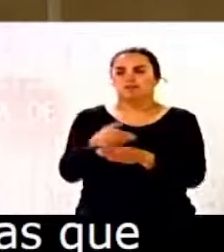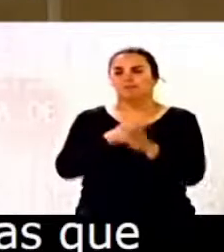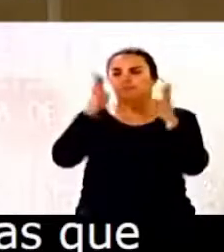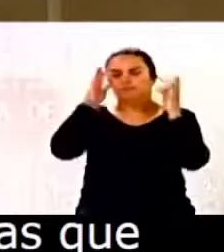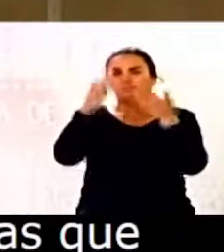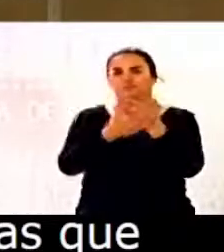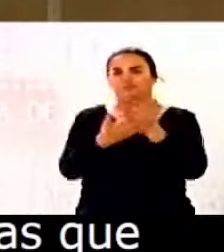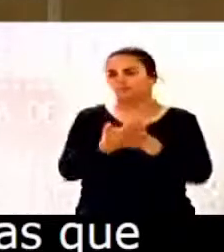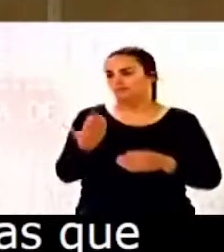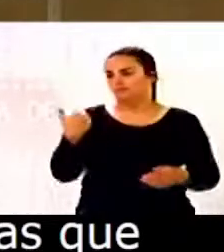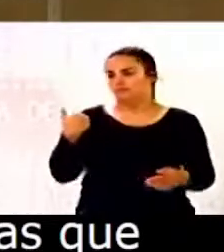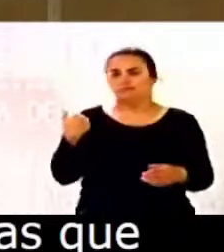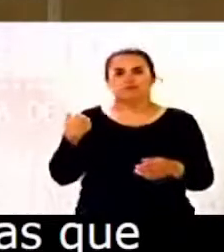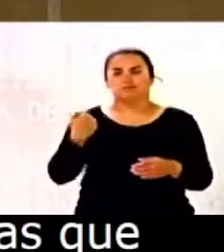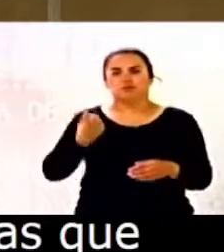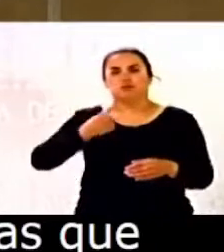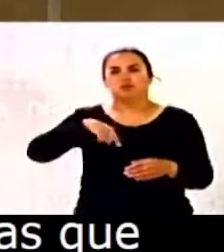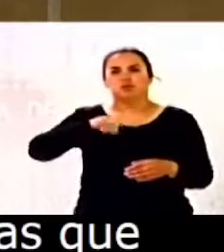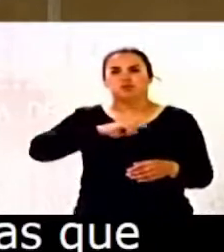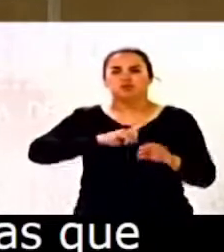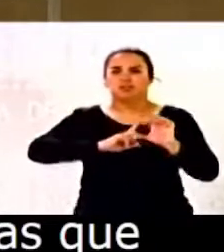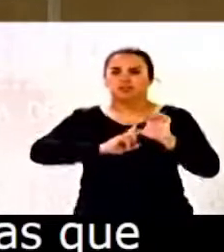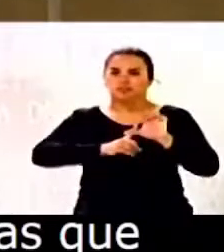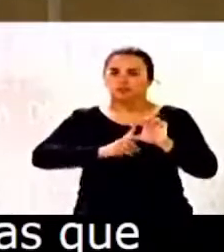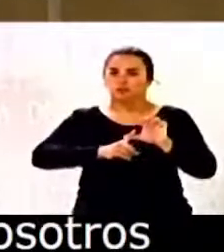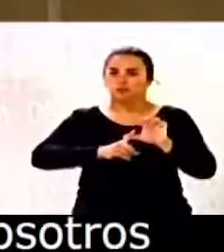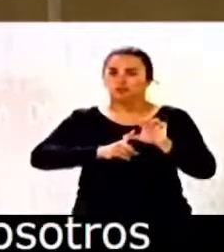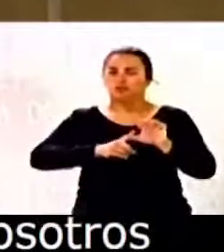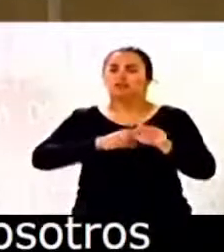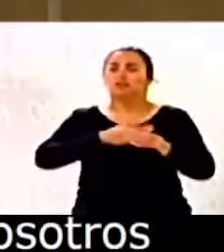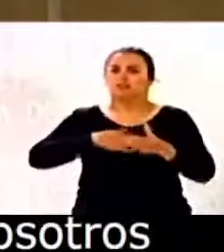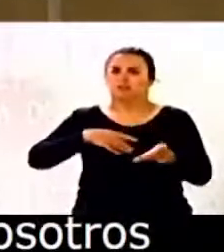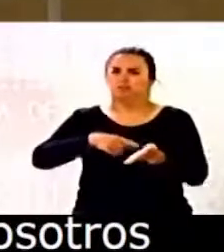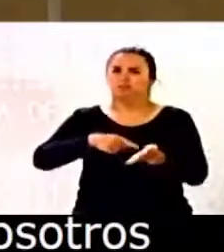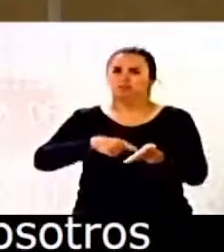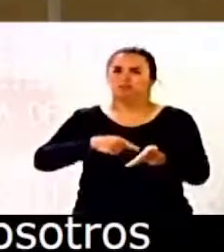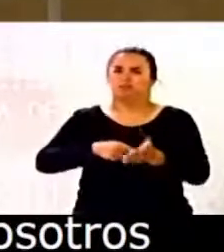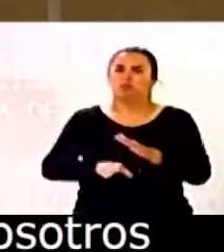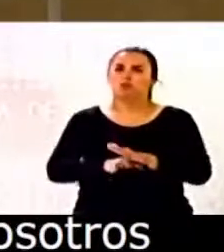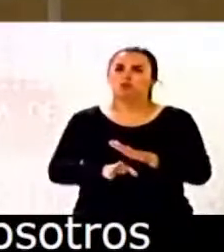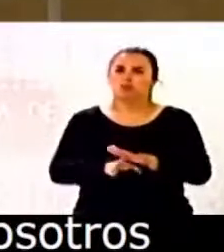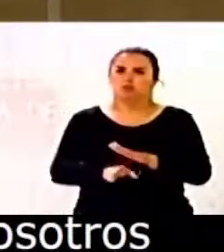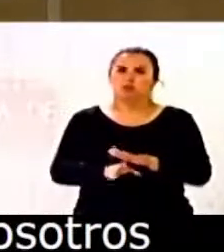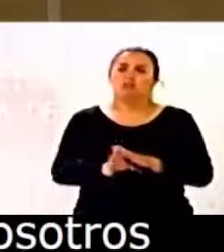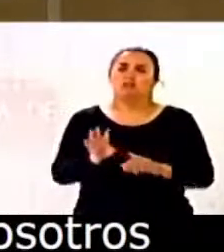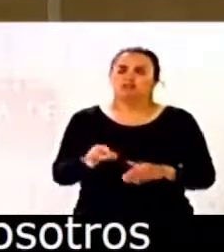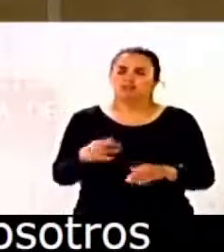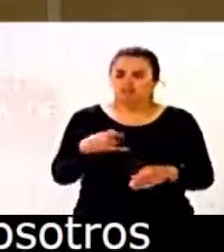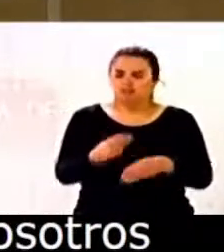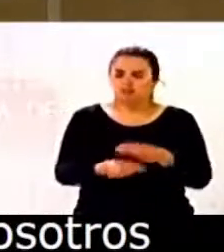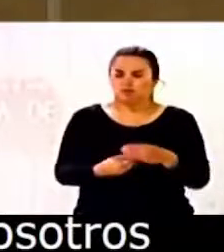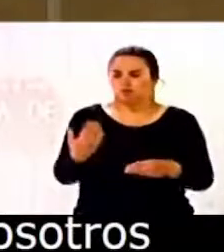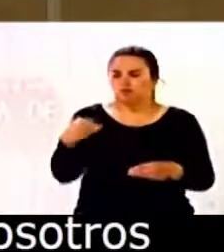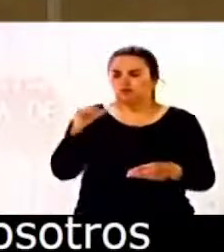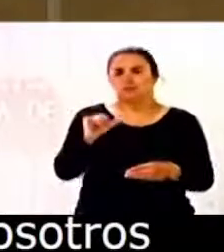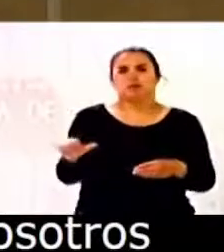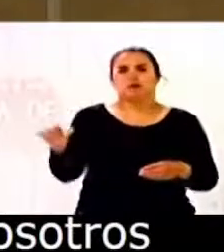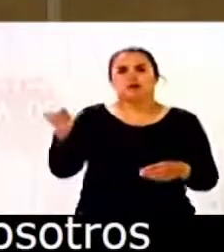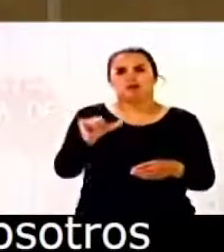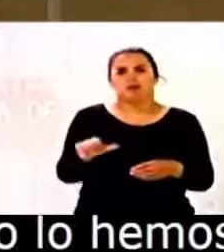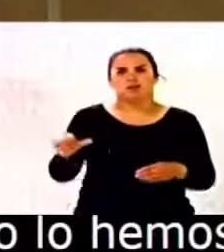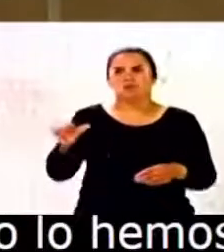Ministros de ayer, nosotros desde Extremadura vamos a seguir insistiendo, ya lo hemos hecho en las últimas semanas,